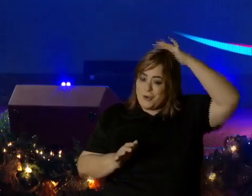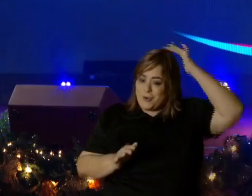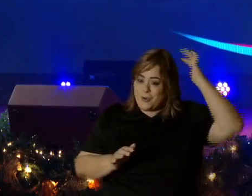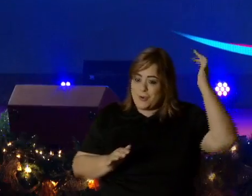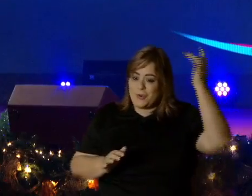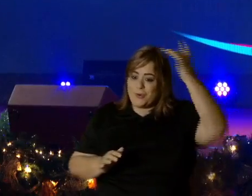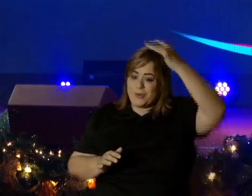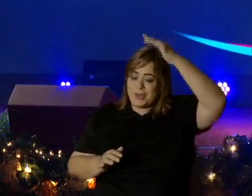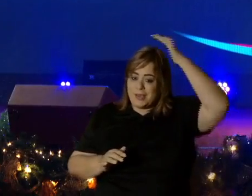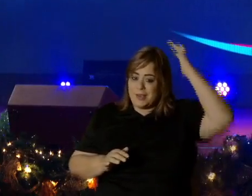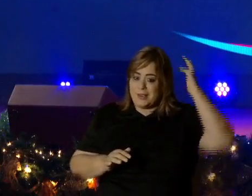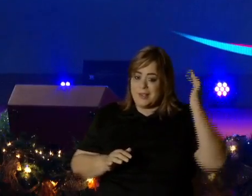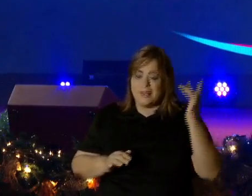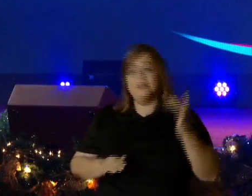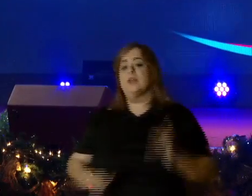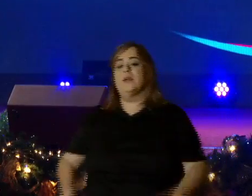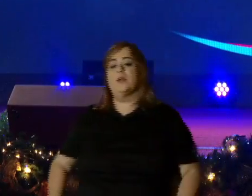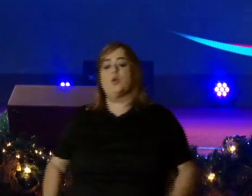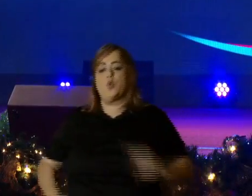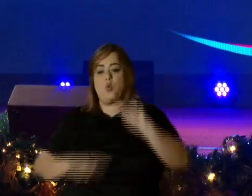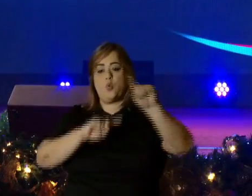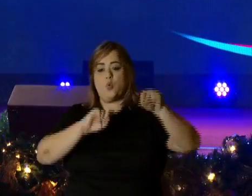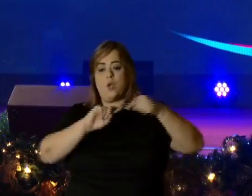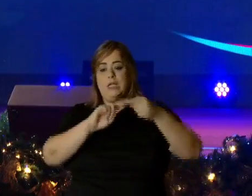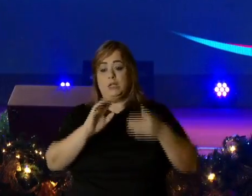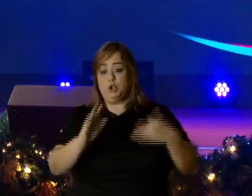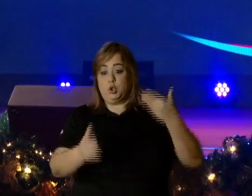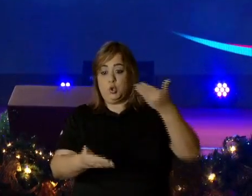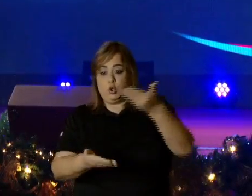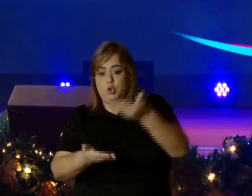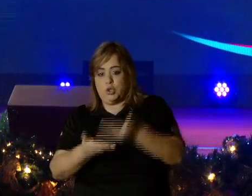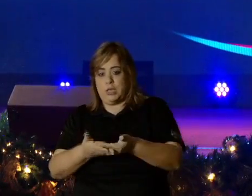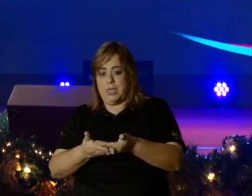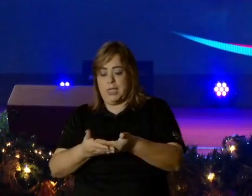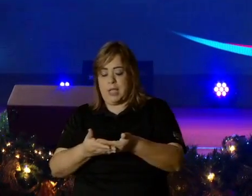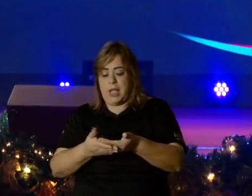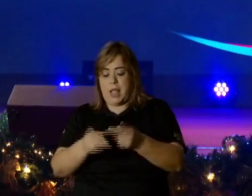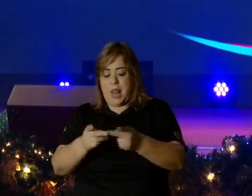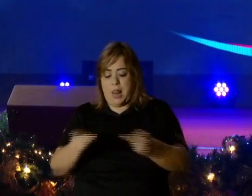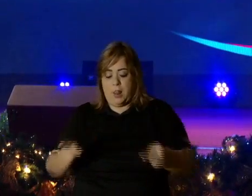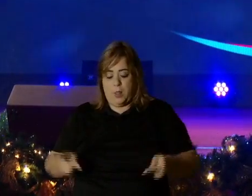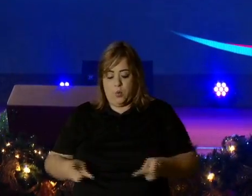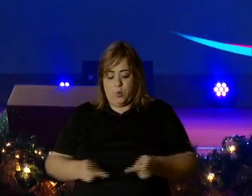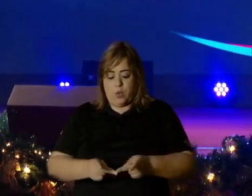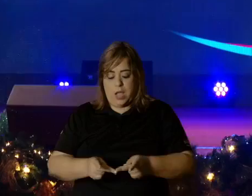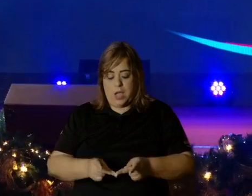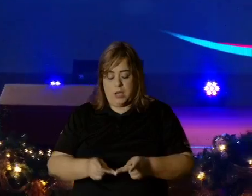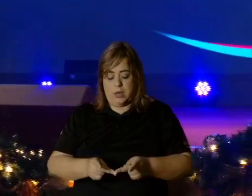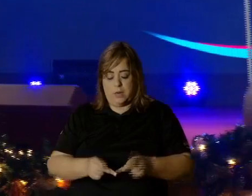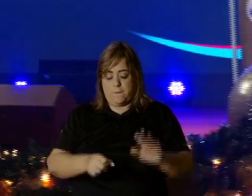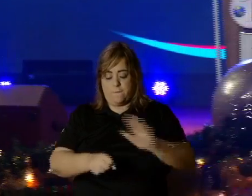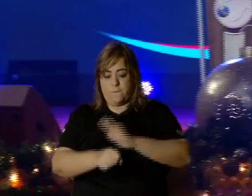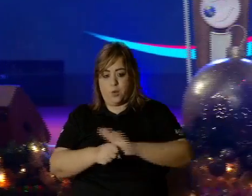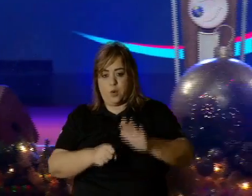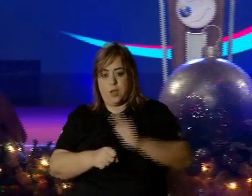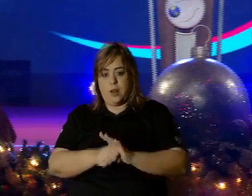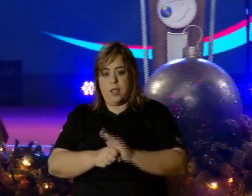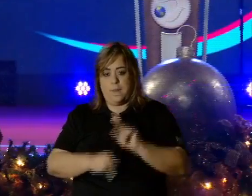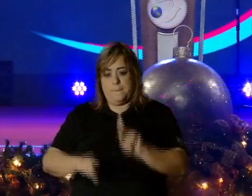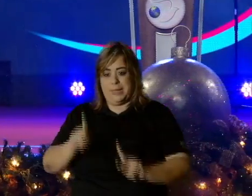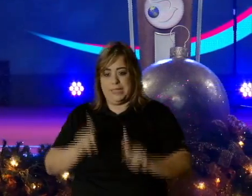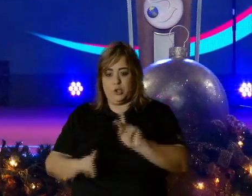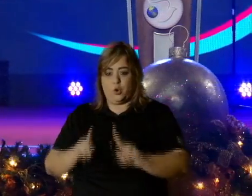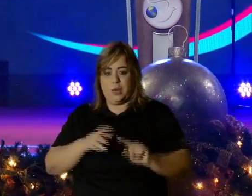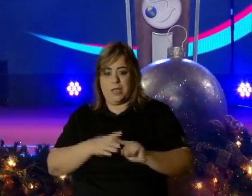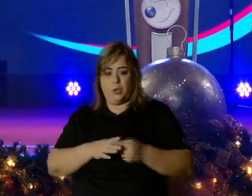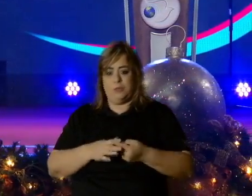a un lugar, lo que decía el hermano, cuando tú llegas a un lugar, el lugar se llena. Cuando llegas a un lugar, la gente comienza como